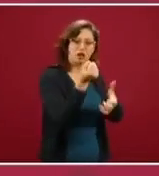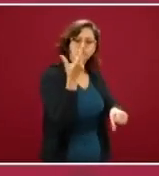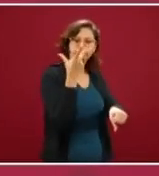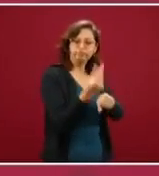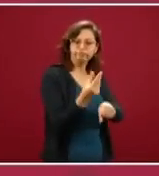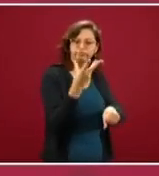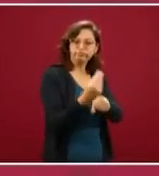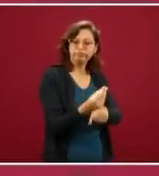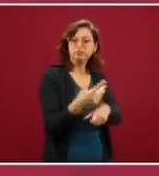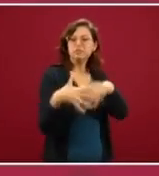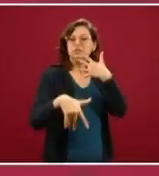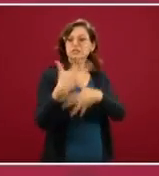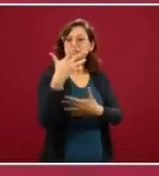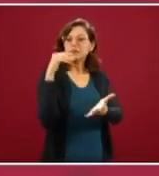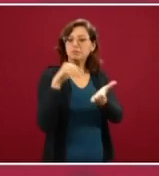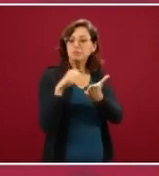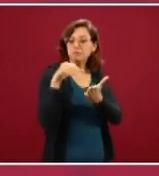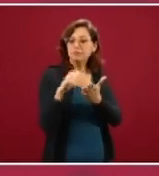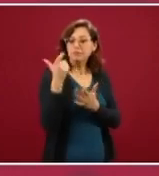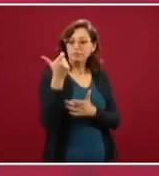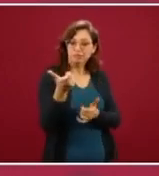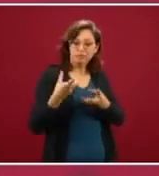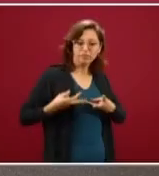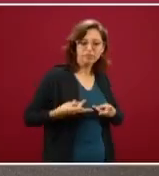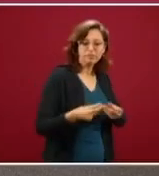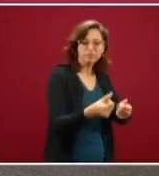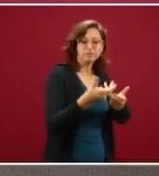eso 15,000 millones de pesos